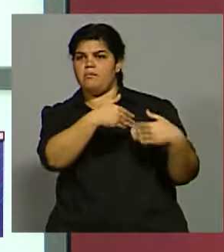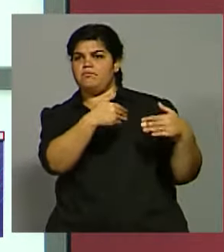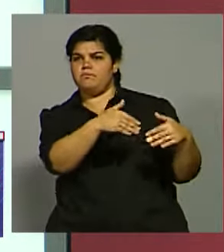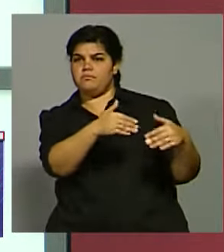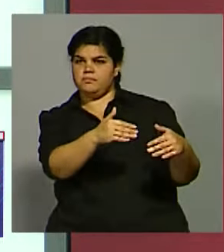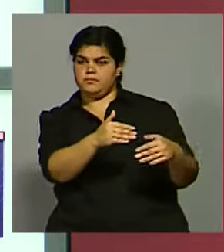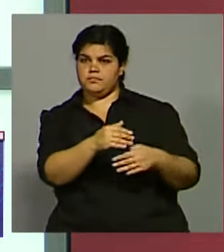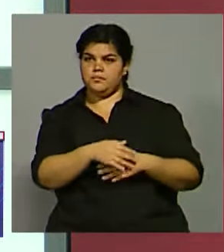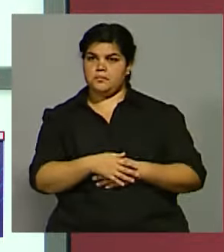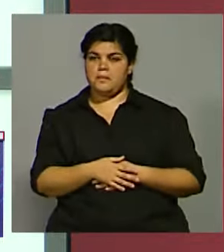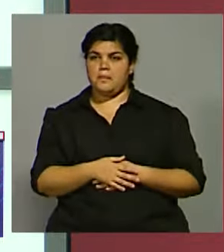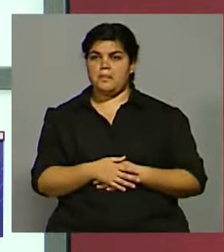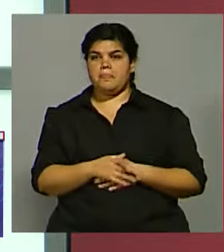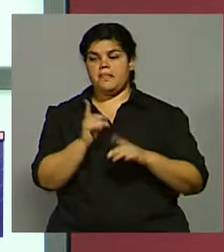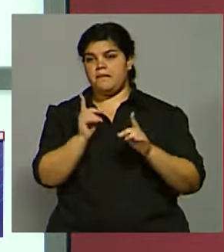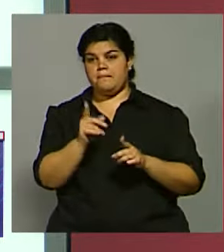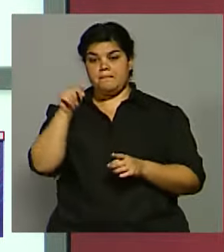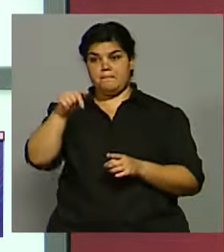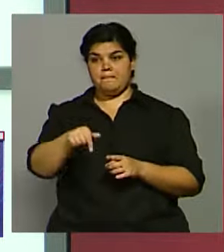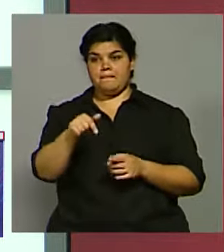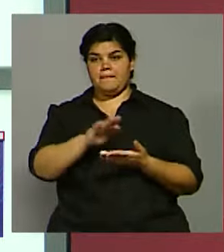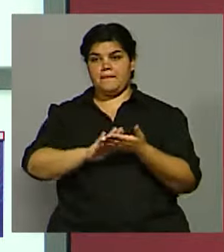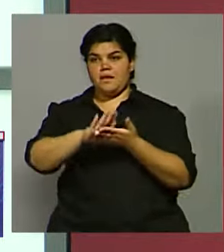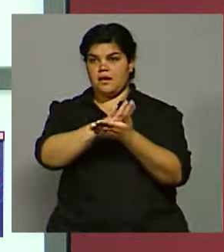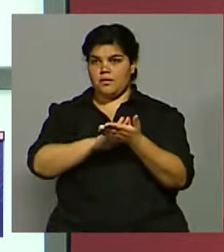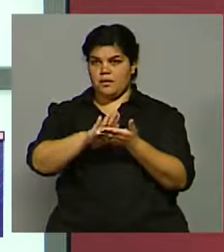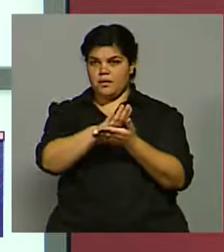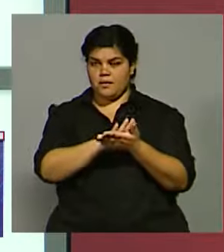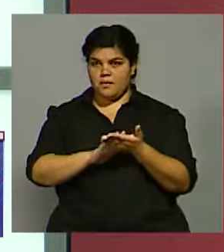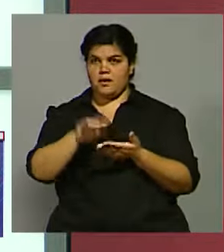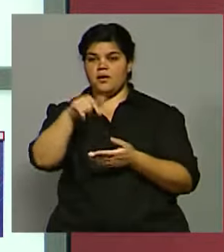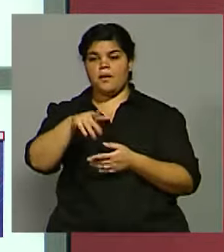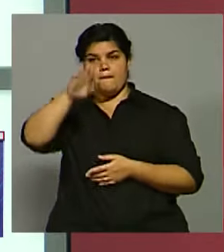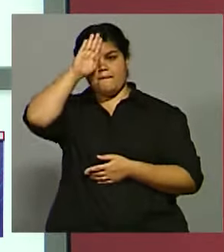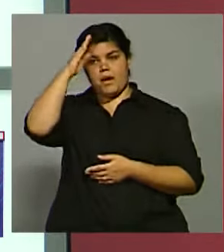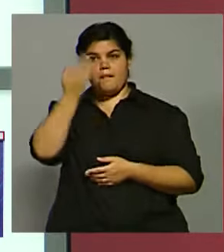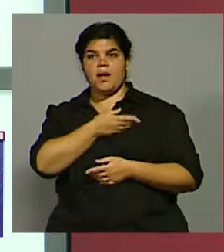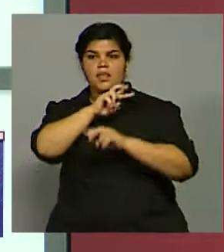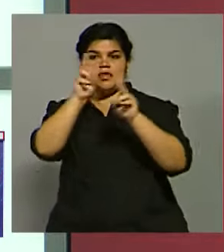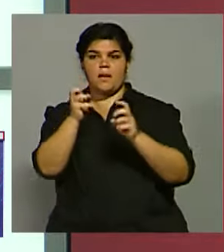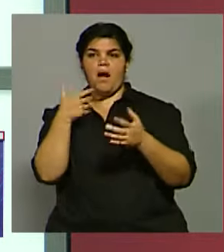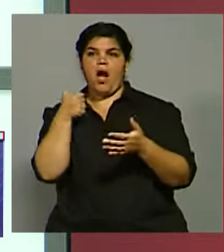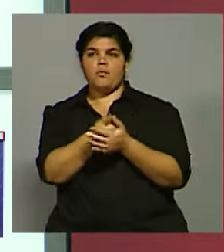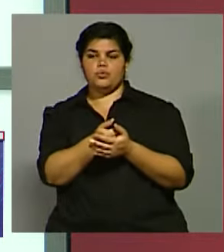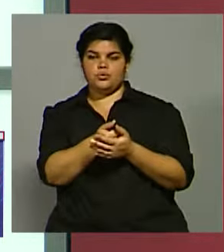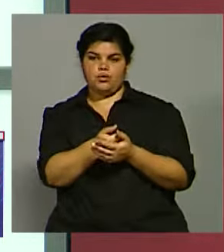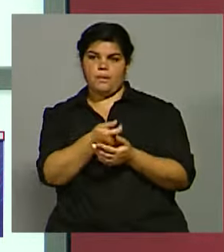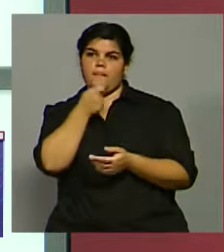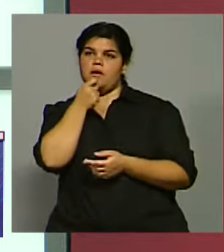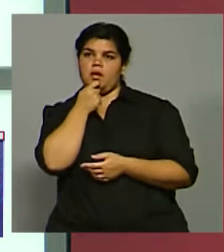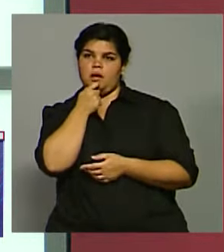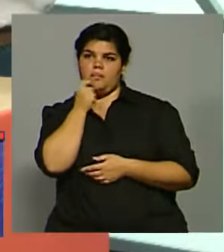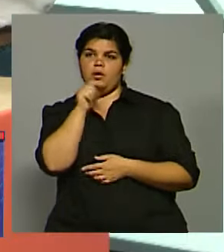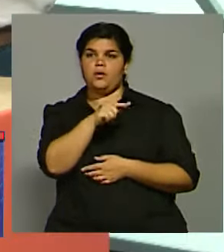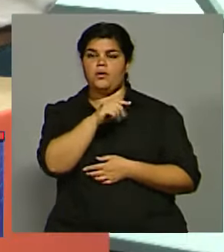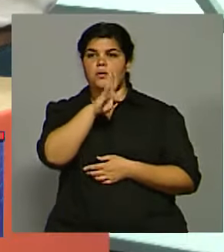cierta demagogia que ha o que está llevando a cabo el Papa en materia de abuso sexual, queremos decir, por ejemplo, el caso del obispo